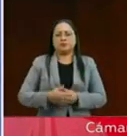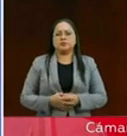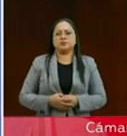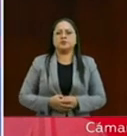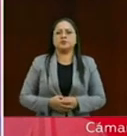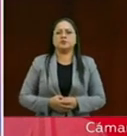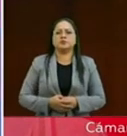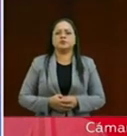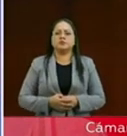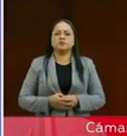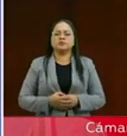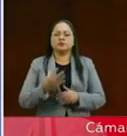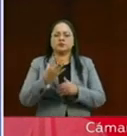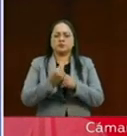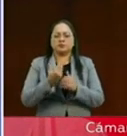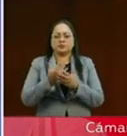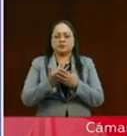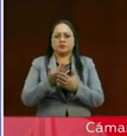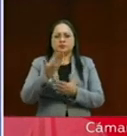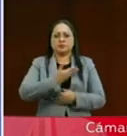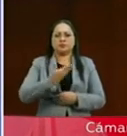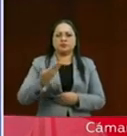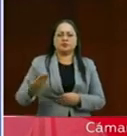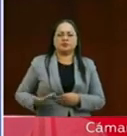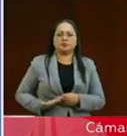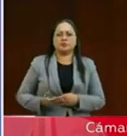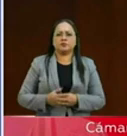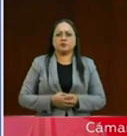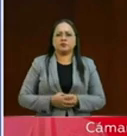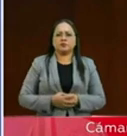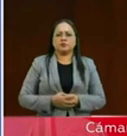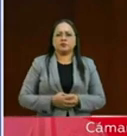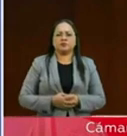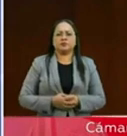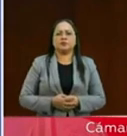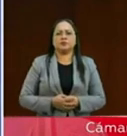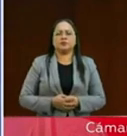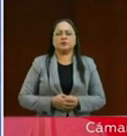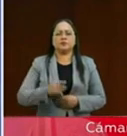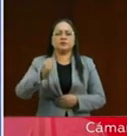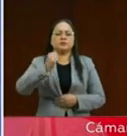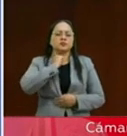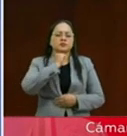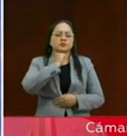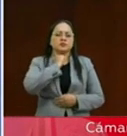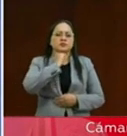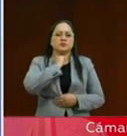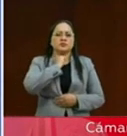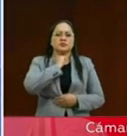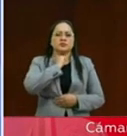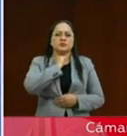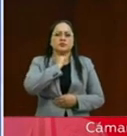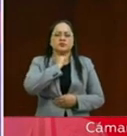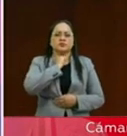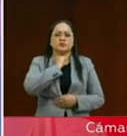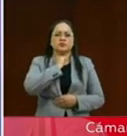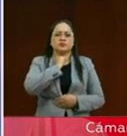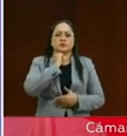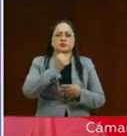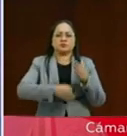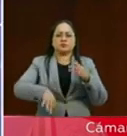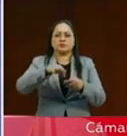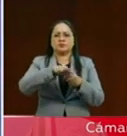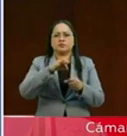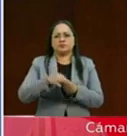a yra eh las fuerzas armadas que la ven con con mucha bonoma Pues por no le señala nada es más o menos